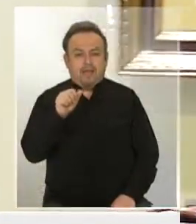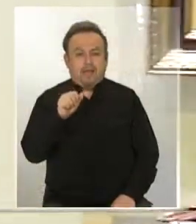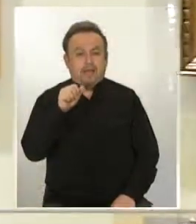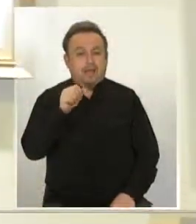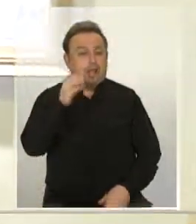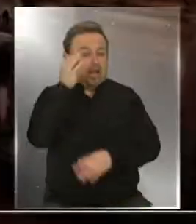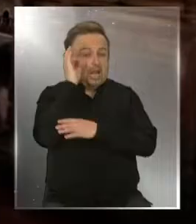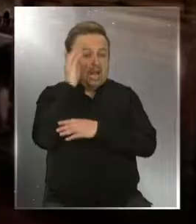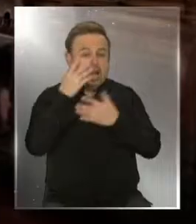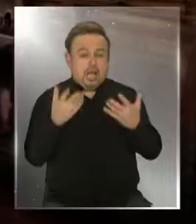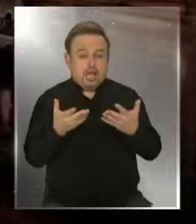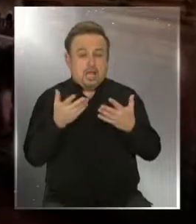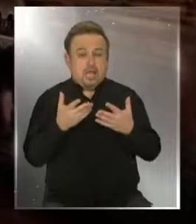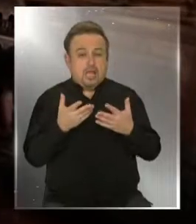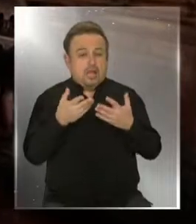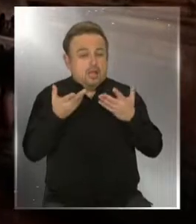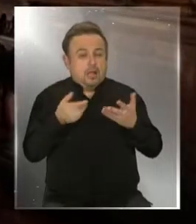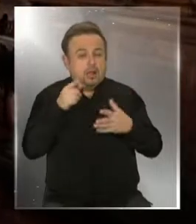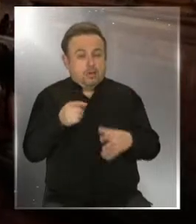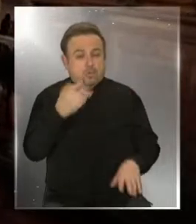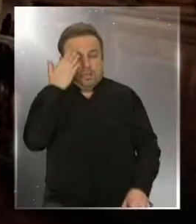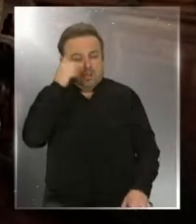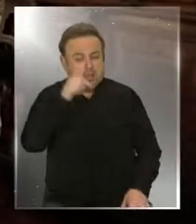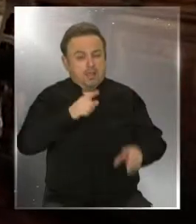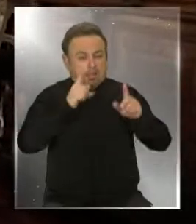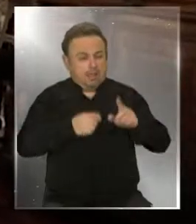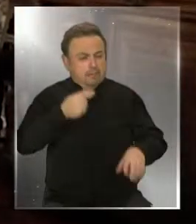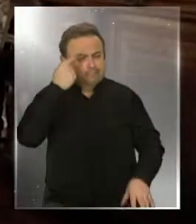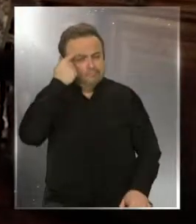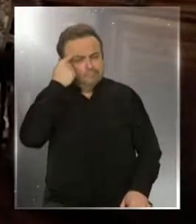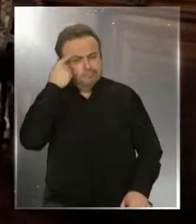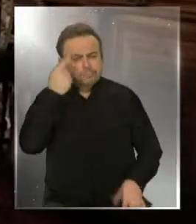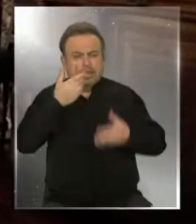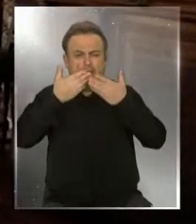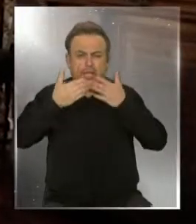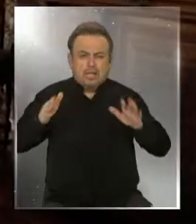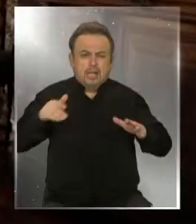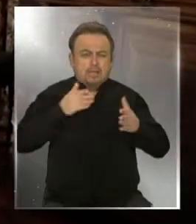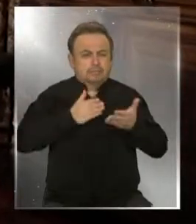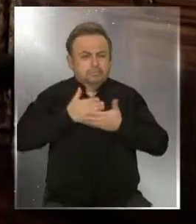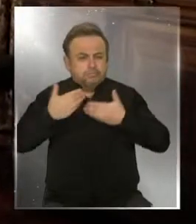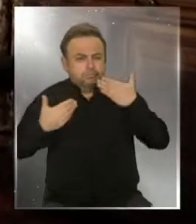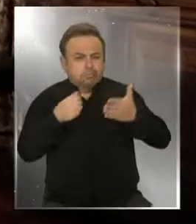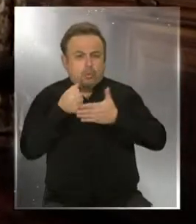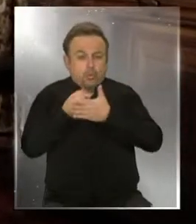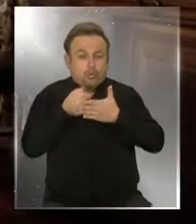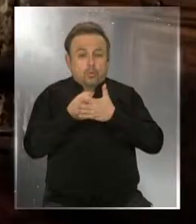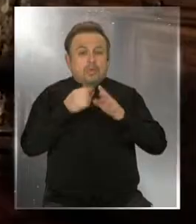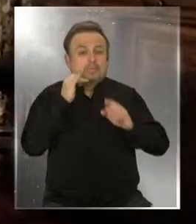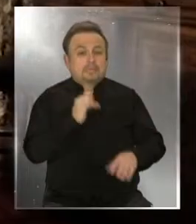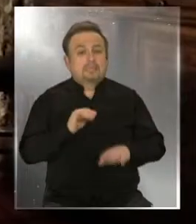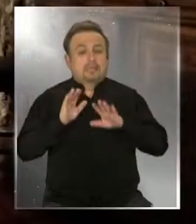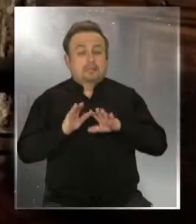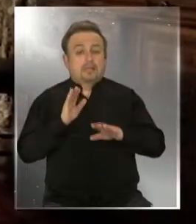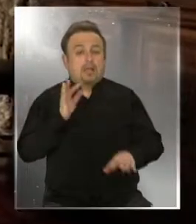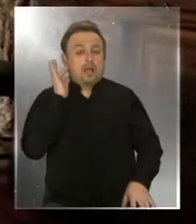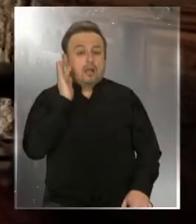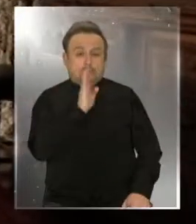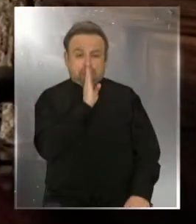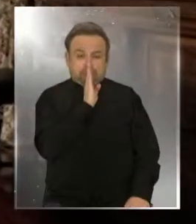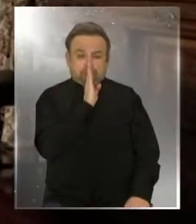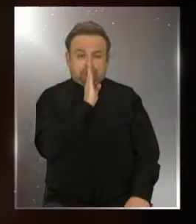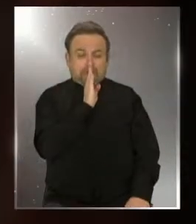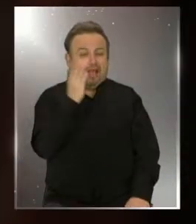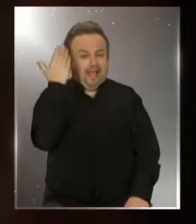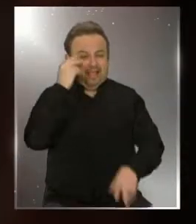habían reuniones, ideas, lugares donde ellos tenían que pensar en la libertad y empezar a luchar, se esperaba siempre que las mujeres guardaran